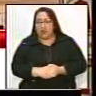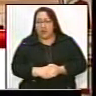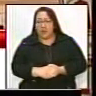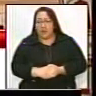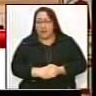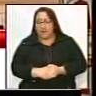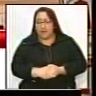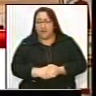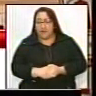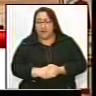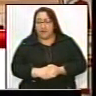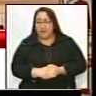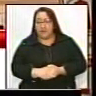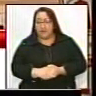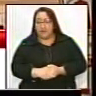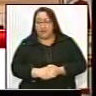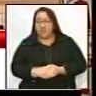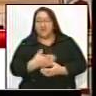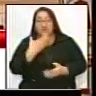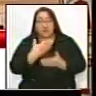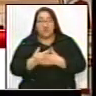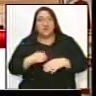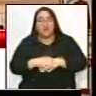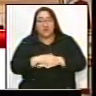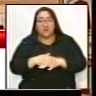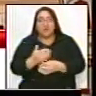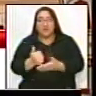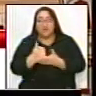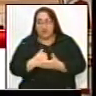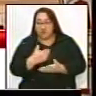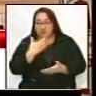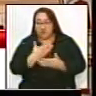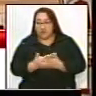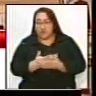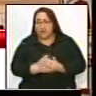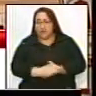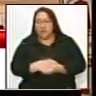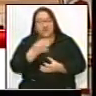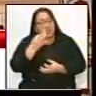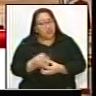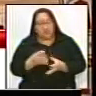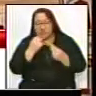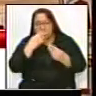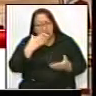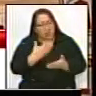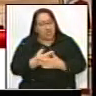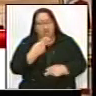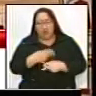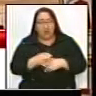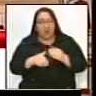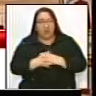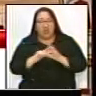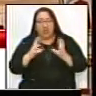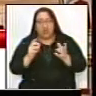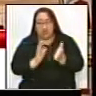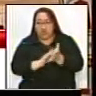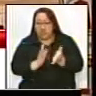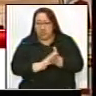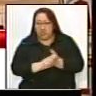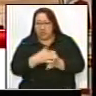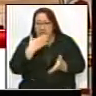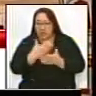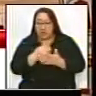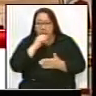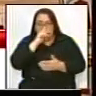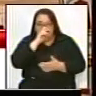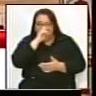doctora, y gracias por la gestión que nos está dando, doctora. Muchas gracias, le agradezco al nombre de toda la asociación, le agradezco,